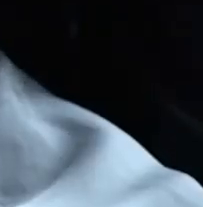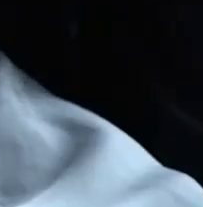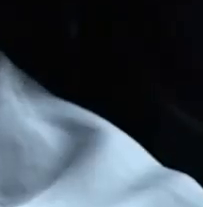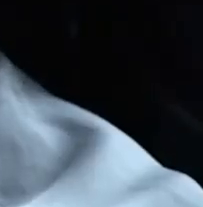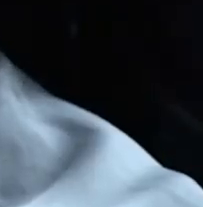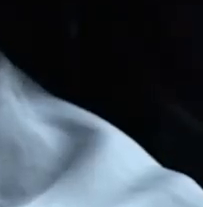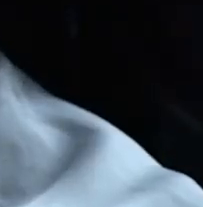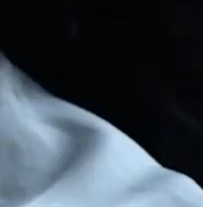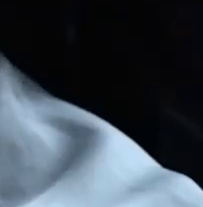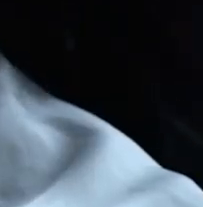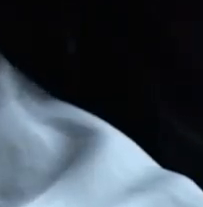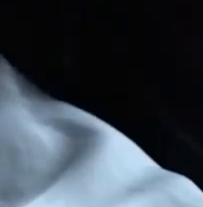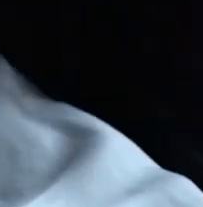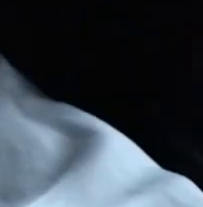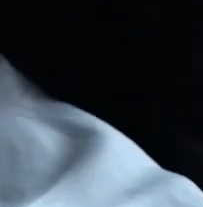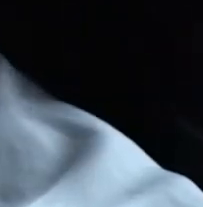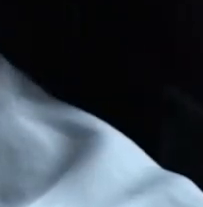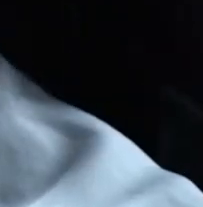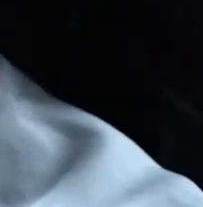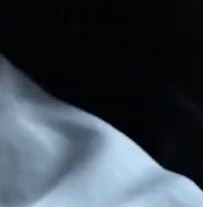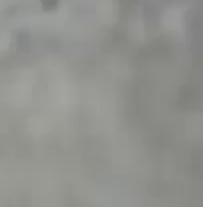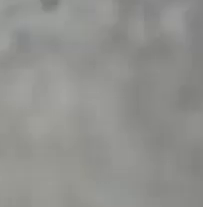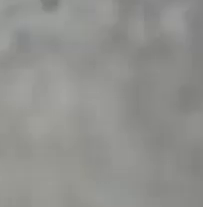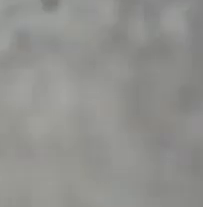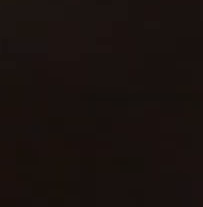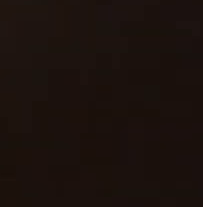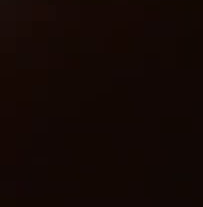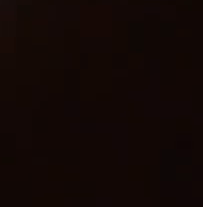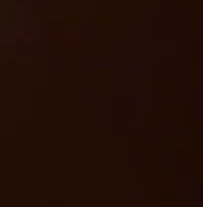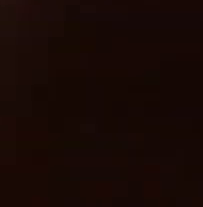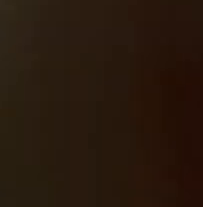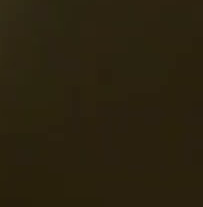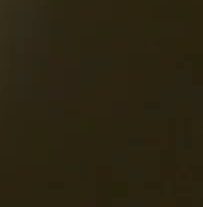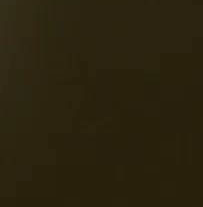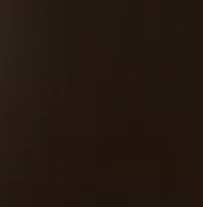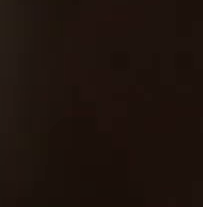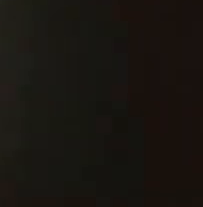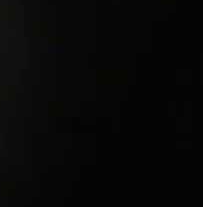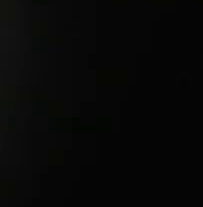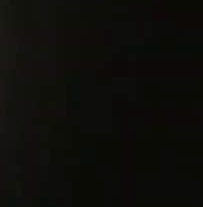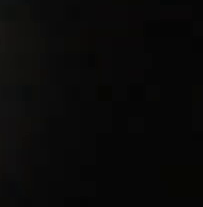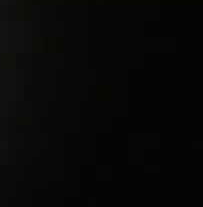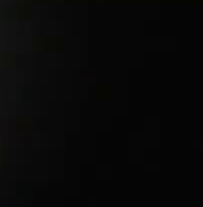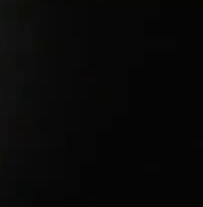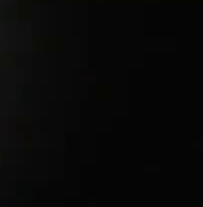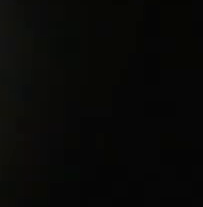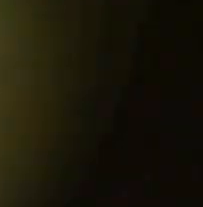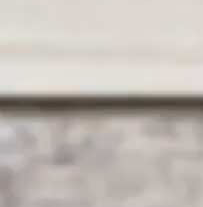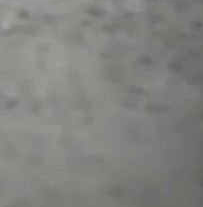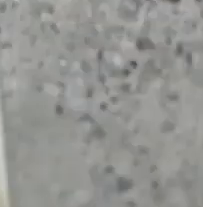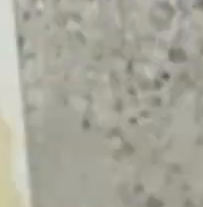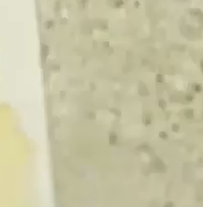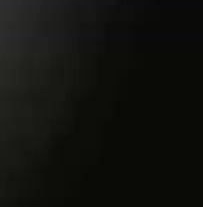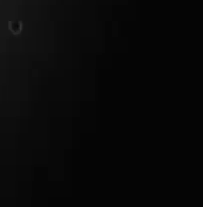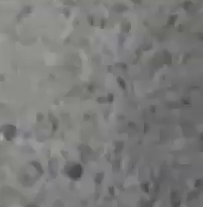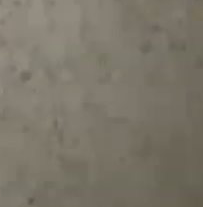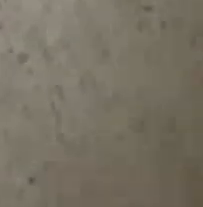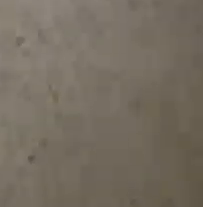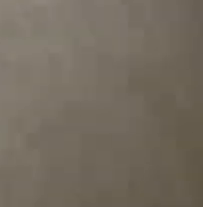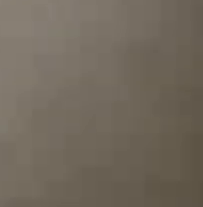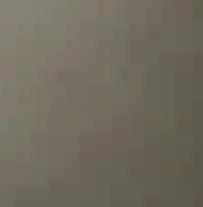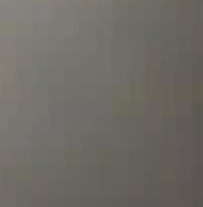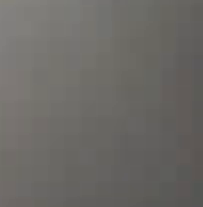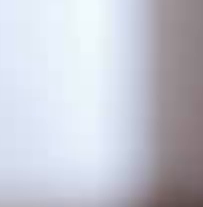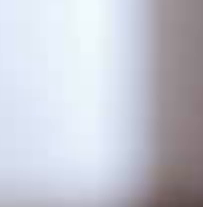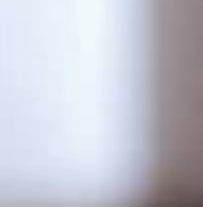Eran violentos porque eran alcohólicos. En el Mes Internacional de la Eliminación de la Violencia contra